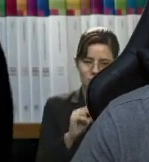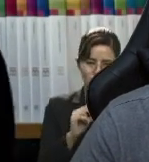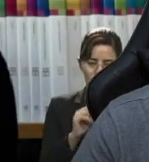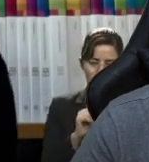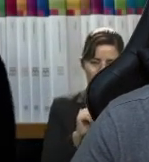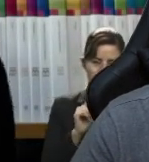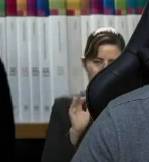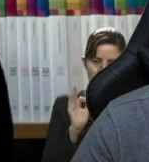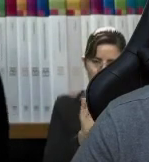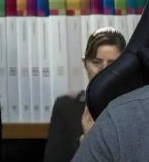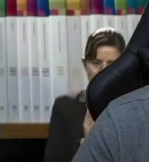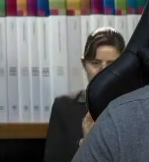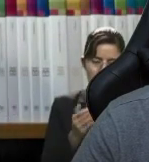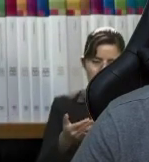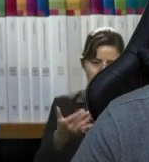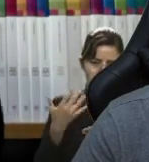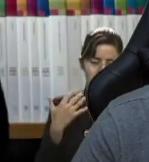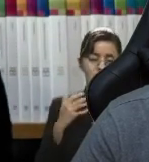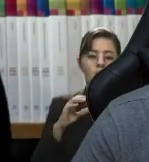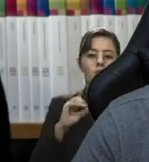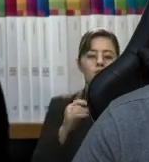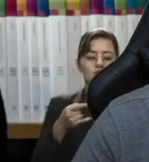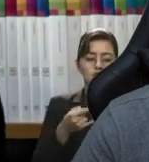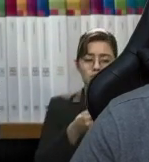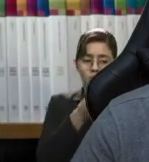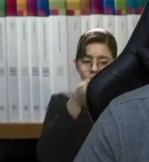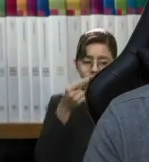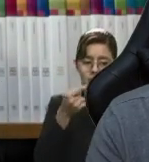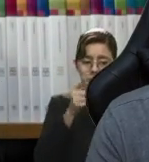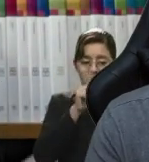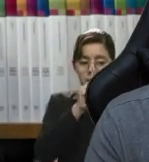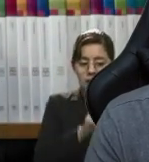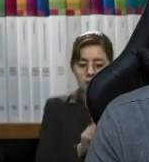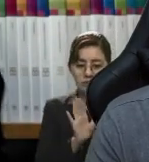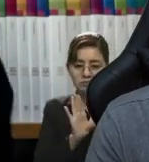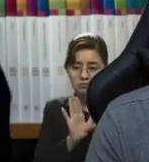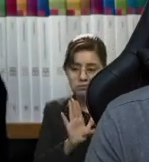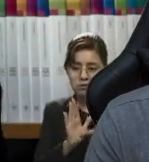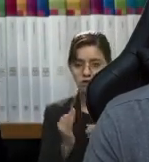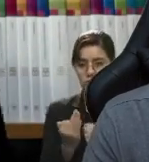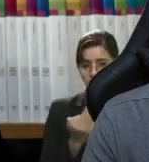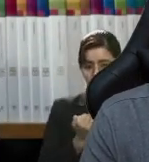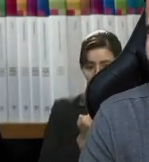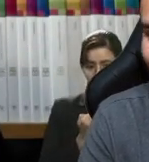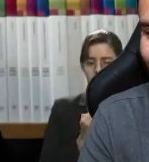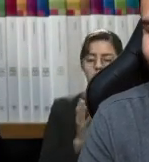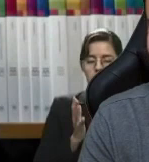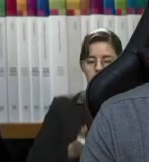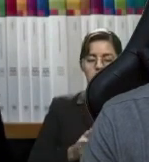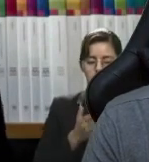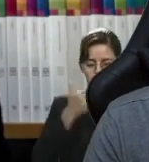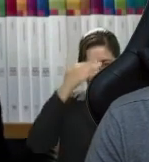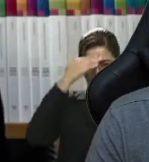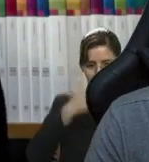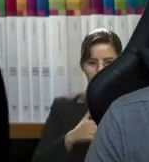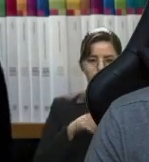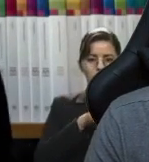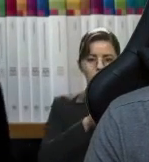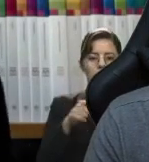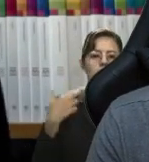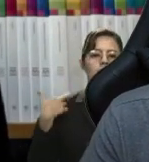en la historia según les conviene pero eso ya lo sabemos ustedes son representantes de intereses de